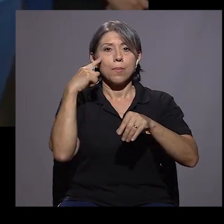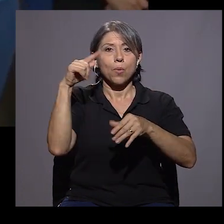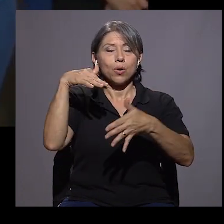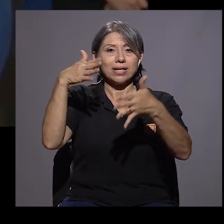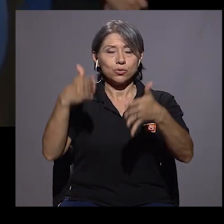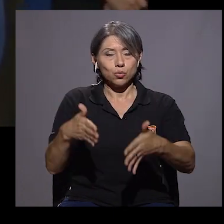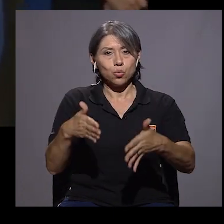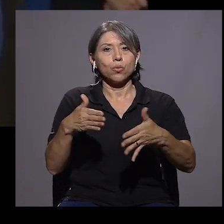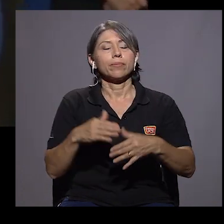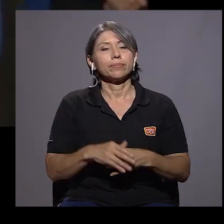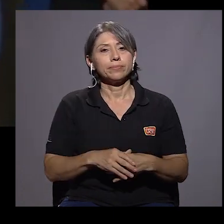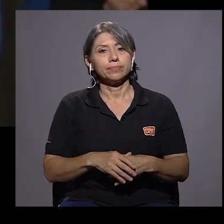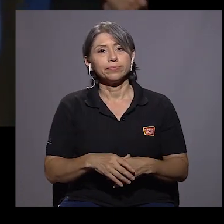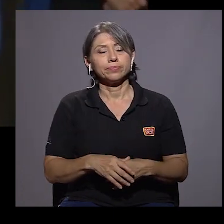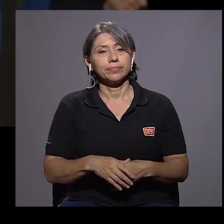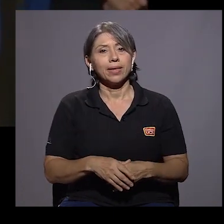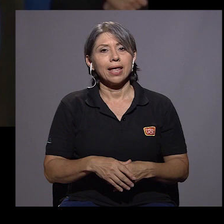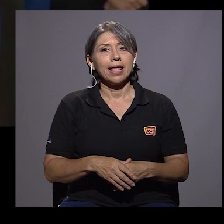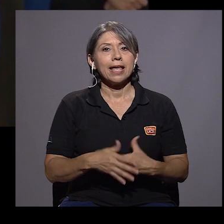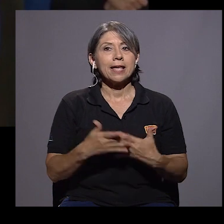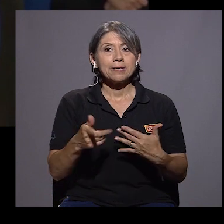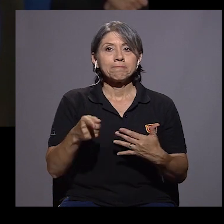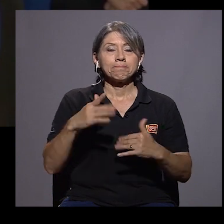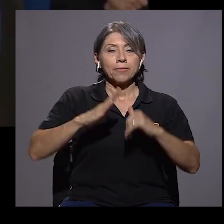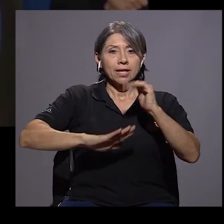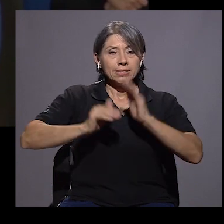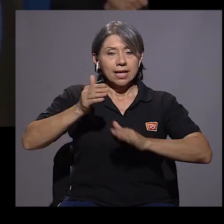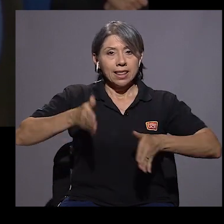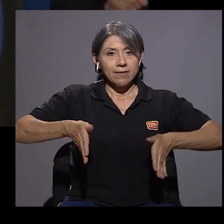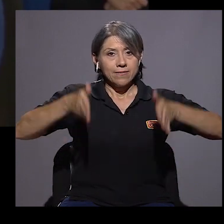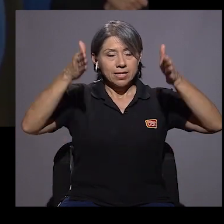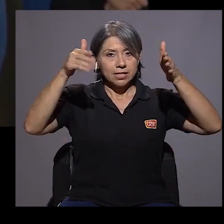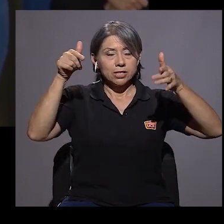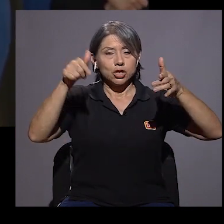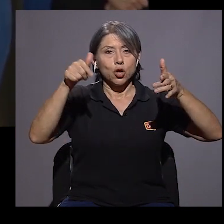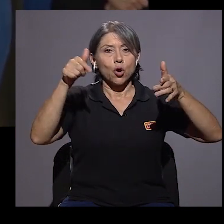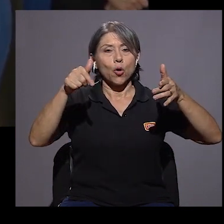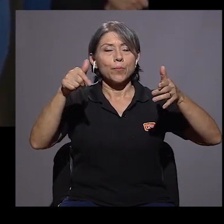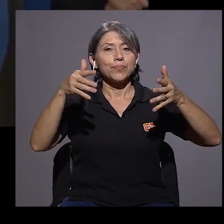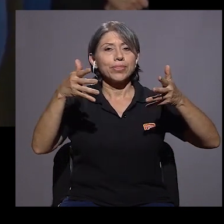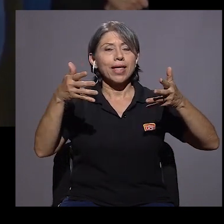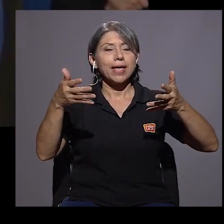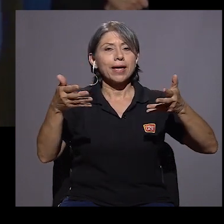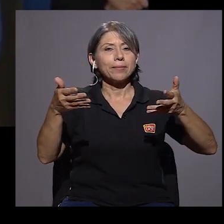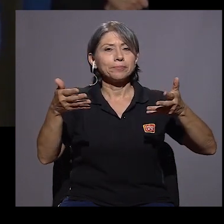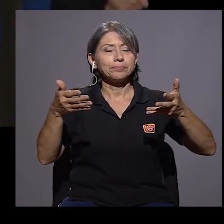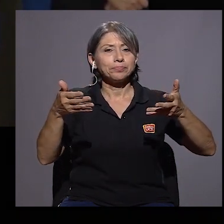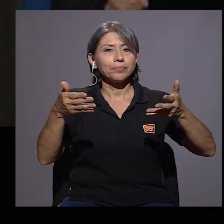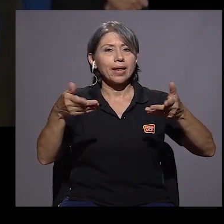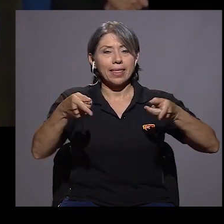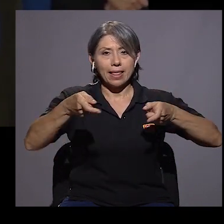tomado por estudiantes, que es el edificio